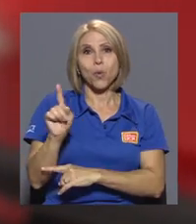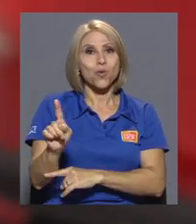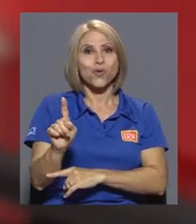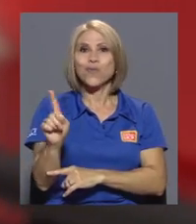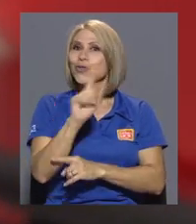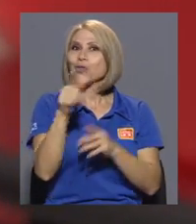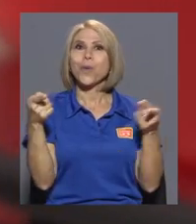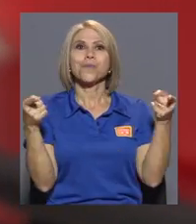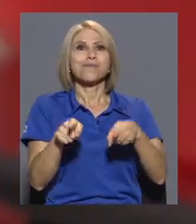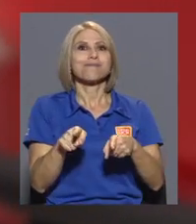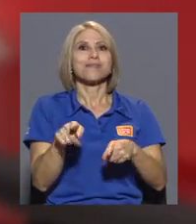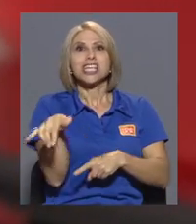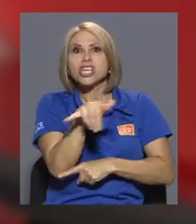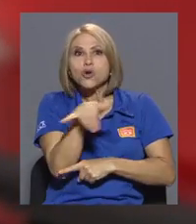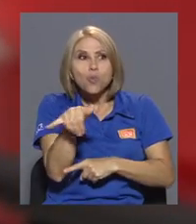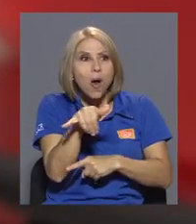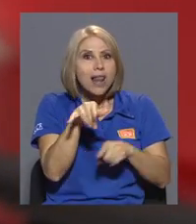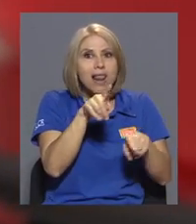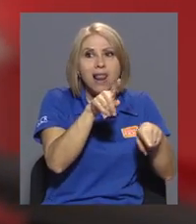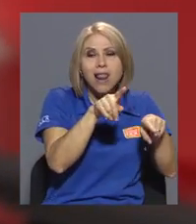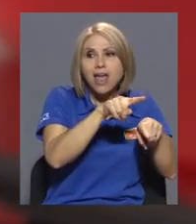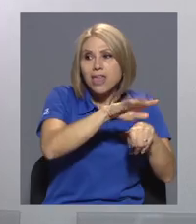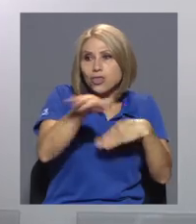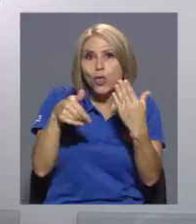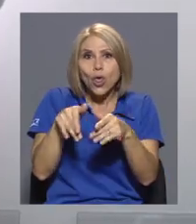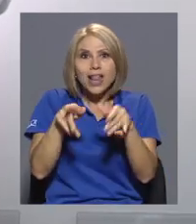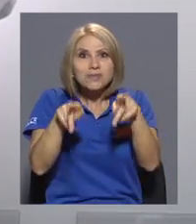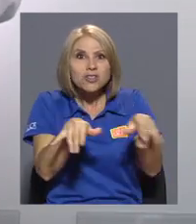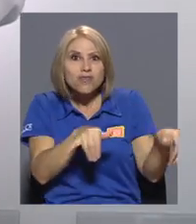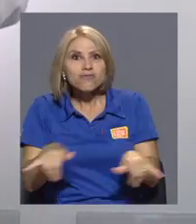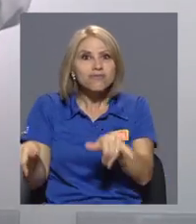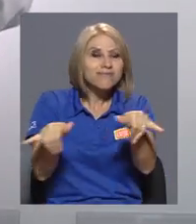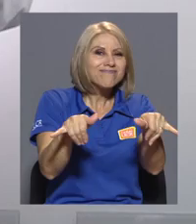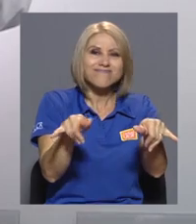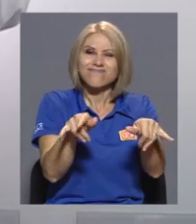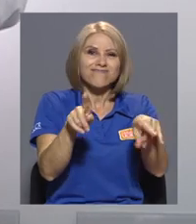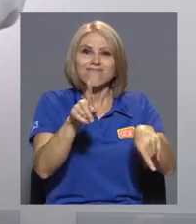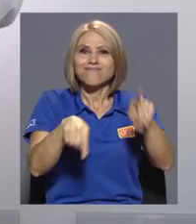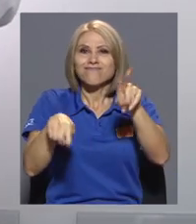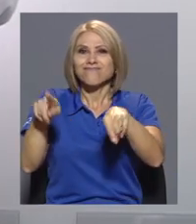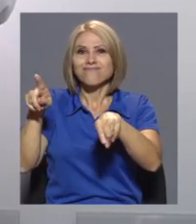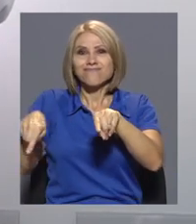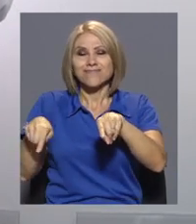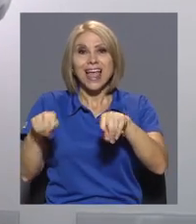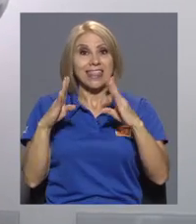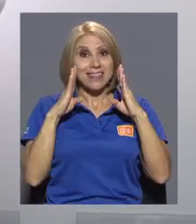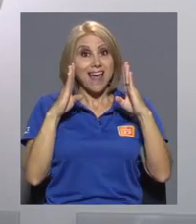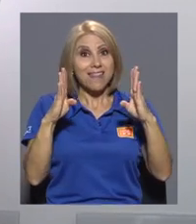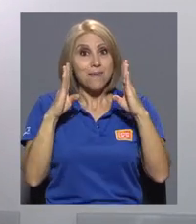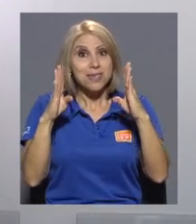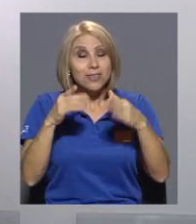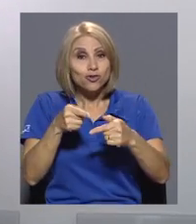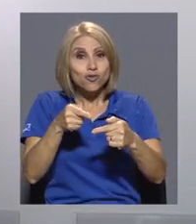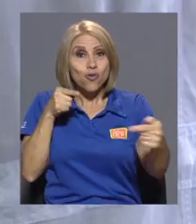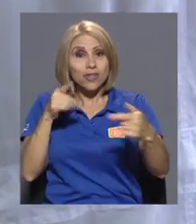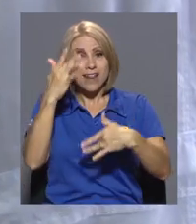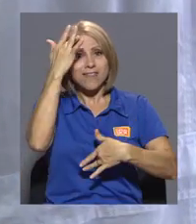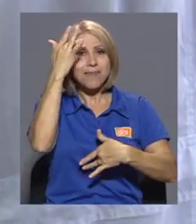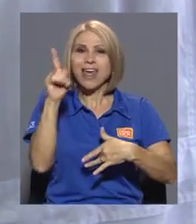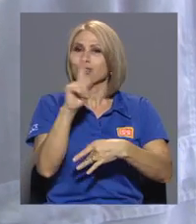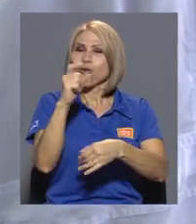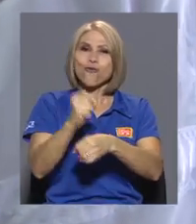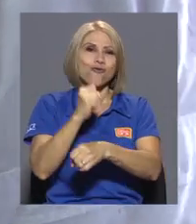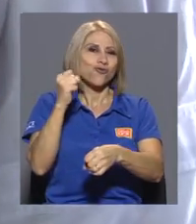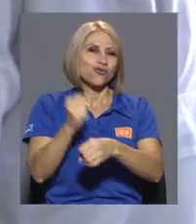cada persona y, por lo tanto, los tratamientos paliativos contra la enfermedad no le funcionan a todos los pacientes de igual manera, aunque